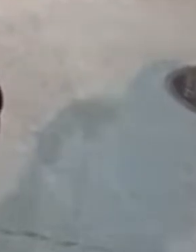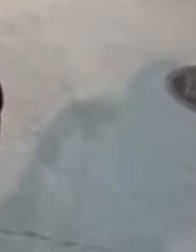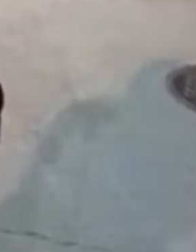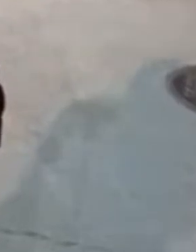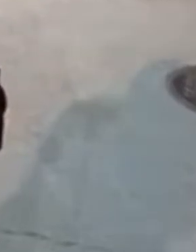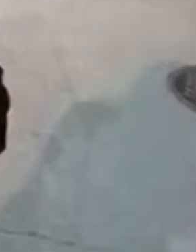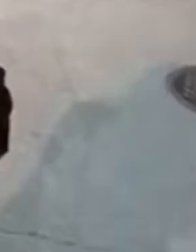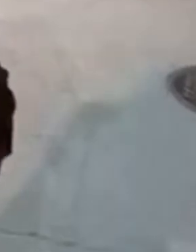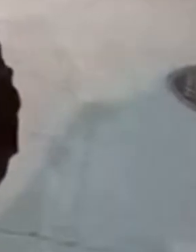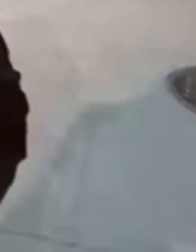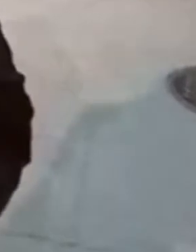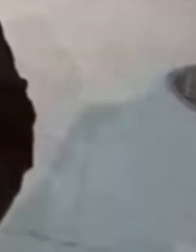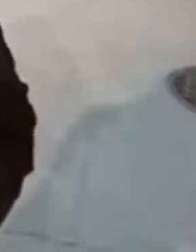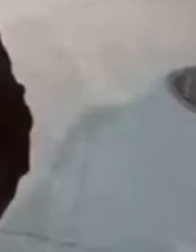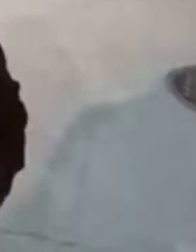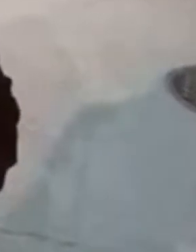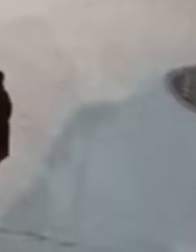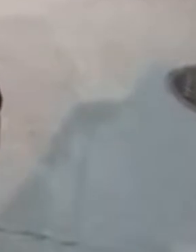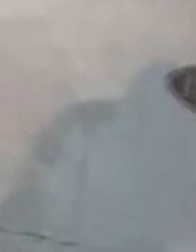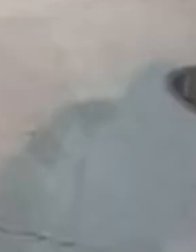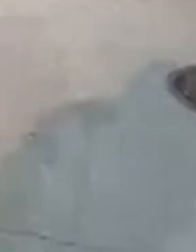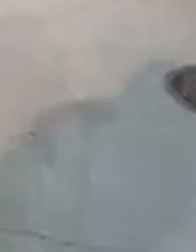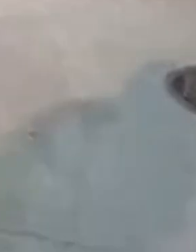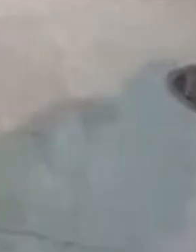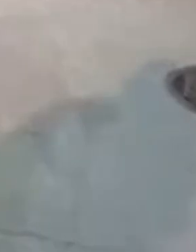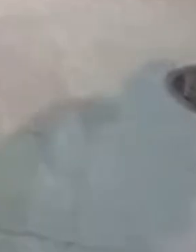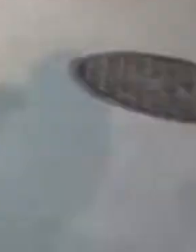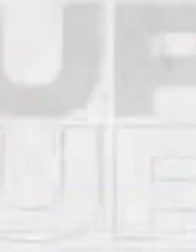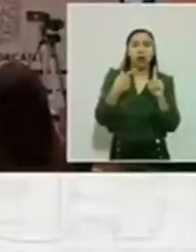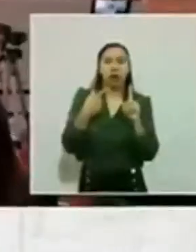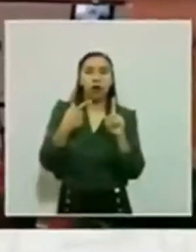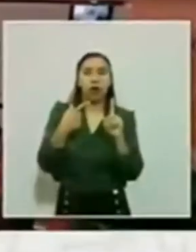Peña Nieto y Felipe Calderón. Échelos ese.